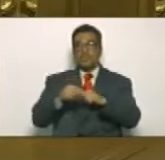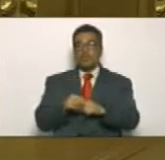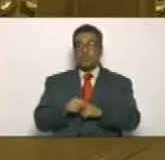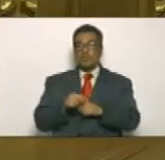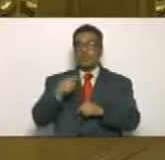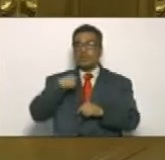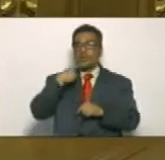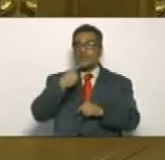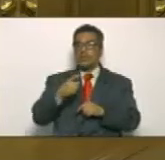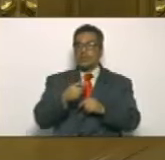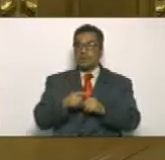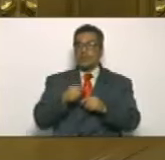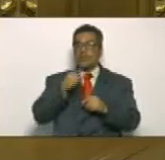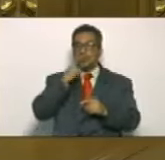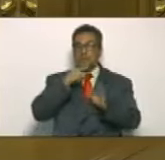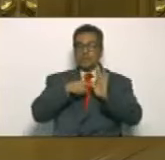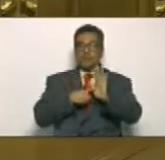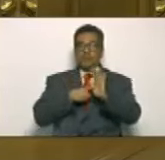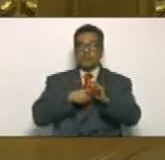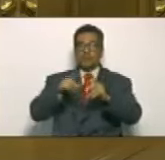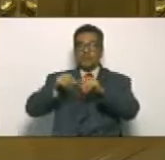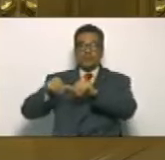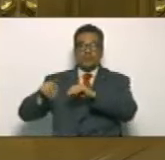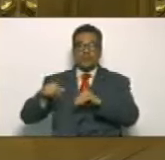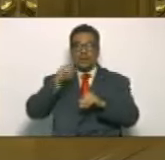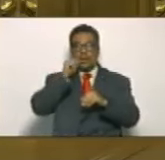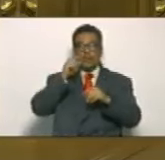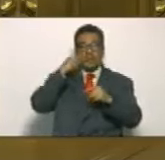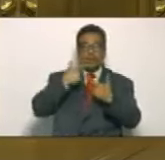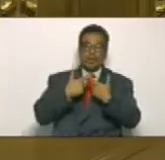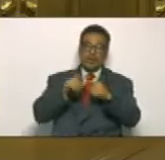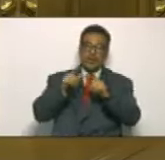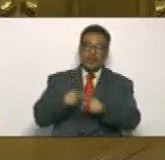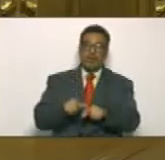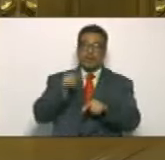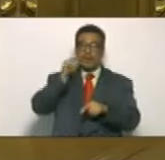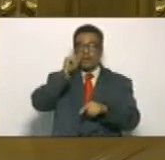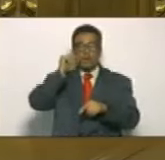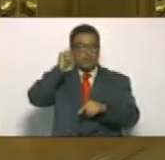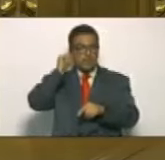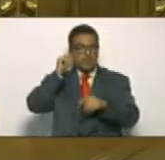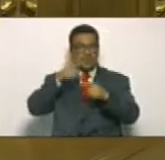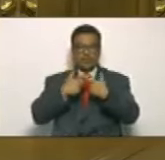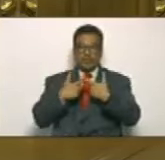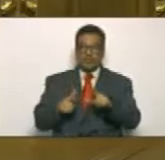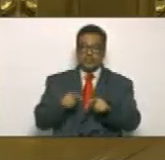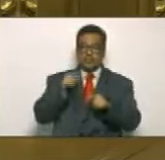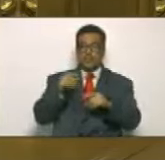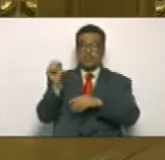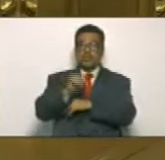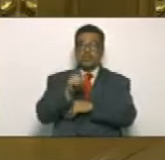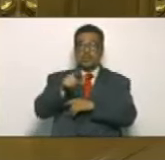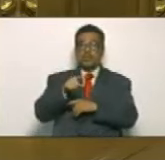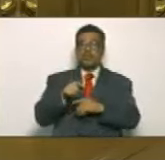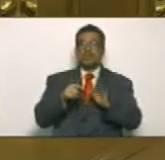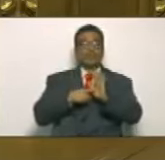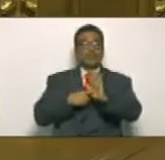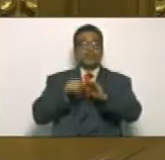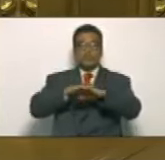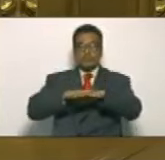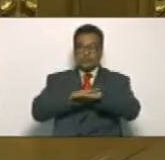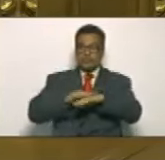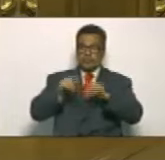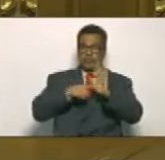expresa su sagrada consigna de tierras y hombres libres. Asimismo, denotó su gran habilidad para